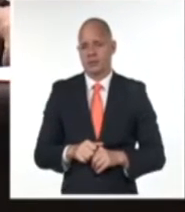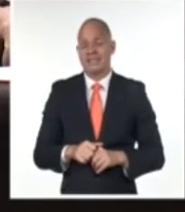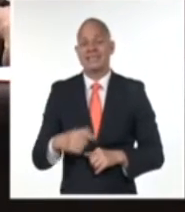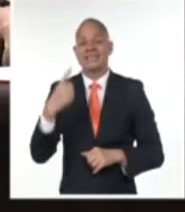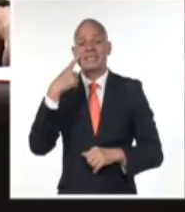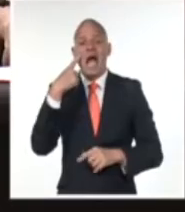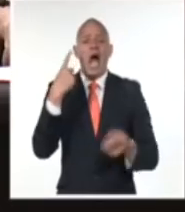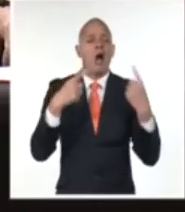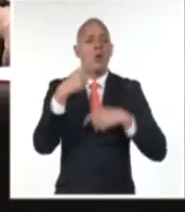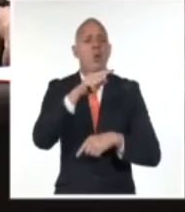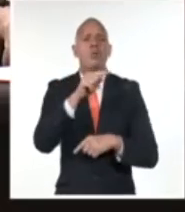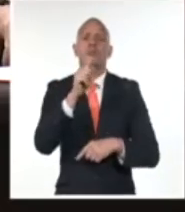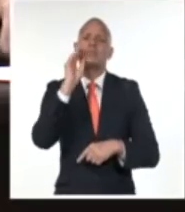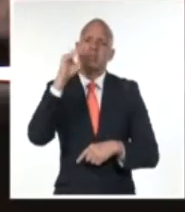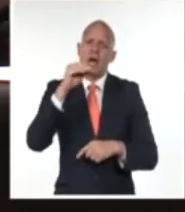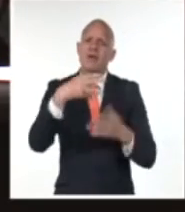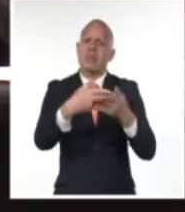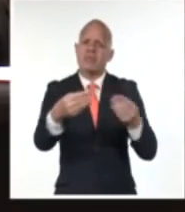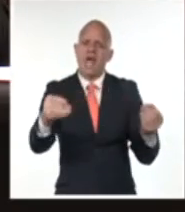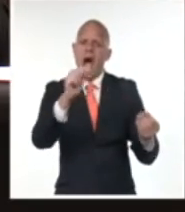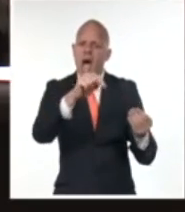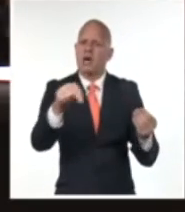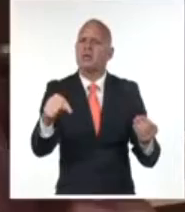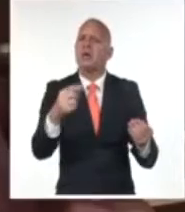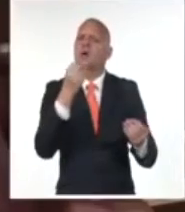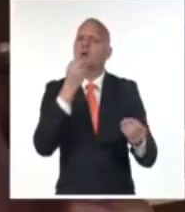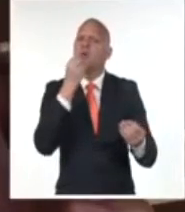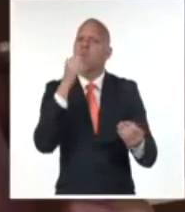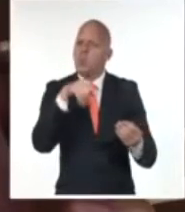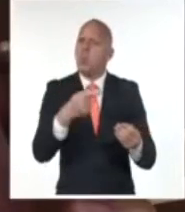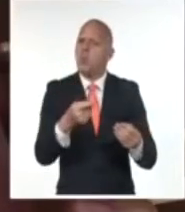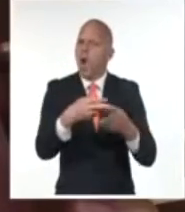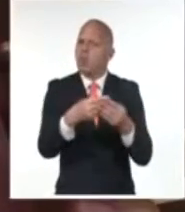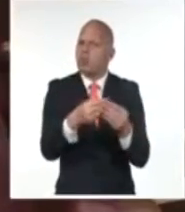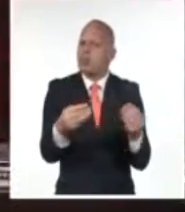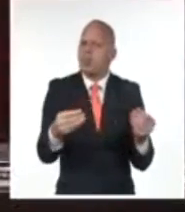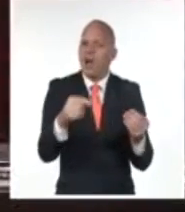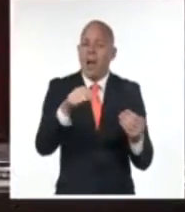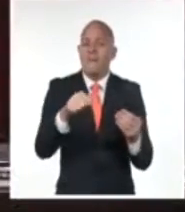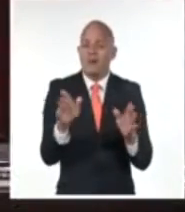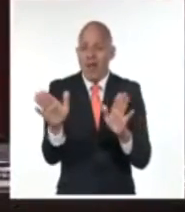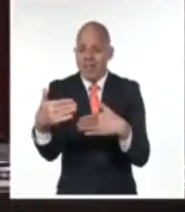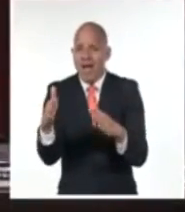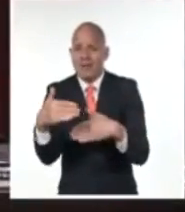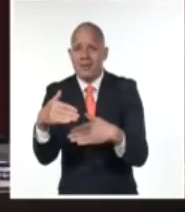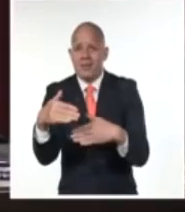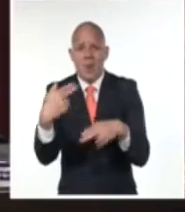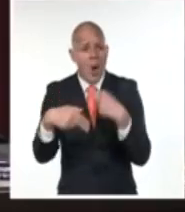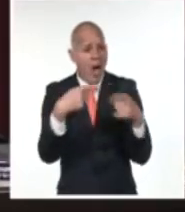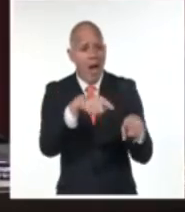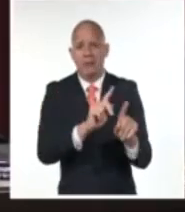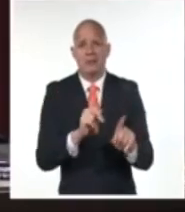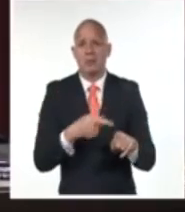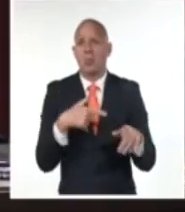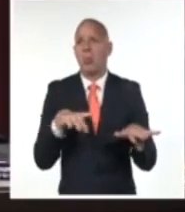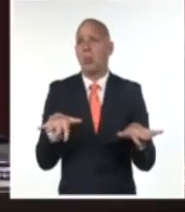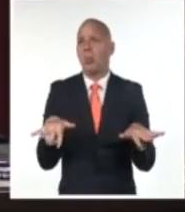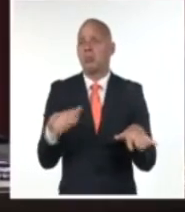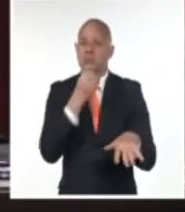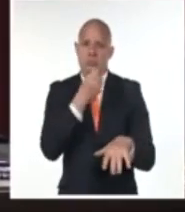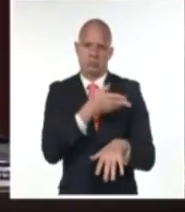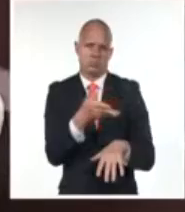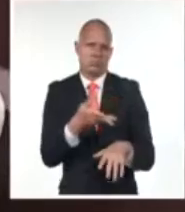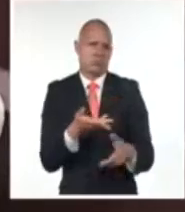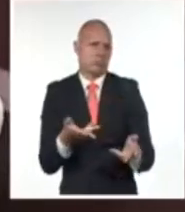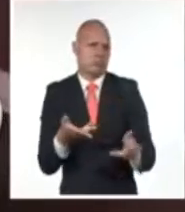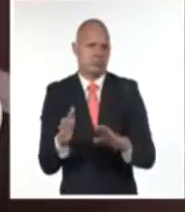arcilla y no hacen un ladrillo. El primer ministro de la República de Cuba, Manuel Marrero Cruz, también